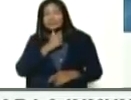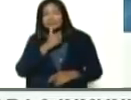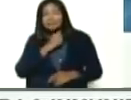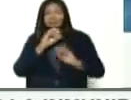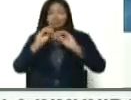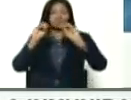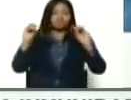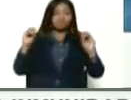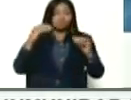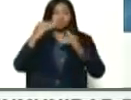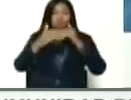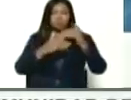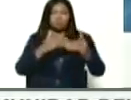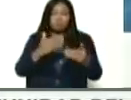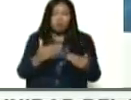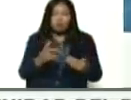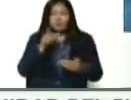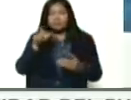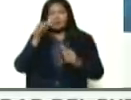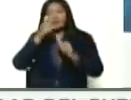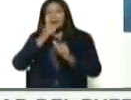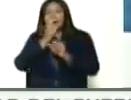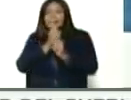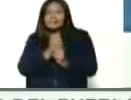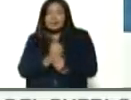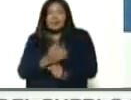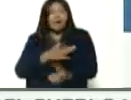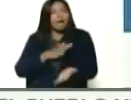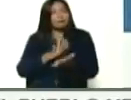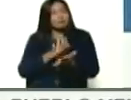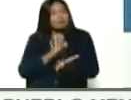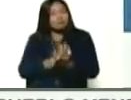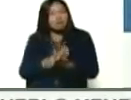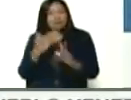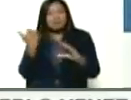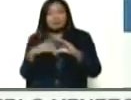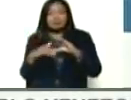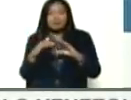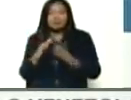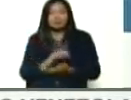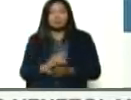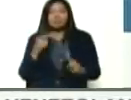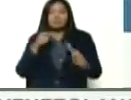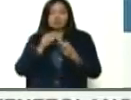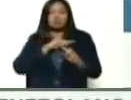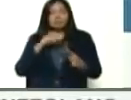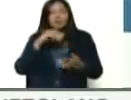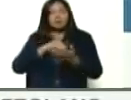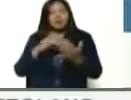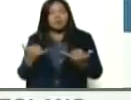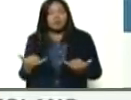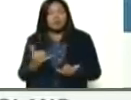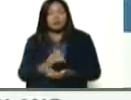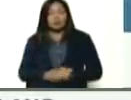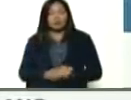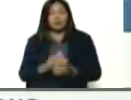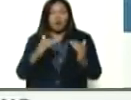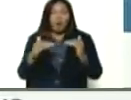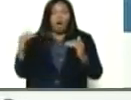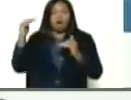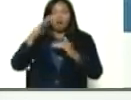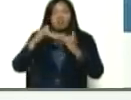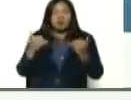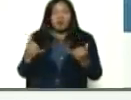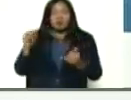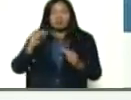llamados la gente debe esperar tranquilamente con la prioridad que hemos establecido los adultos mayores en este